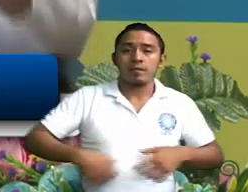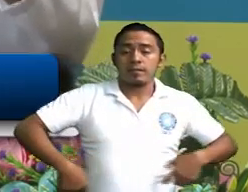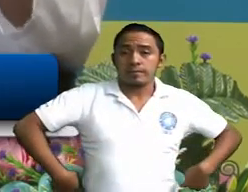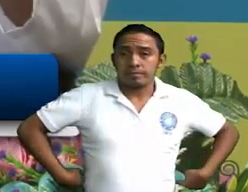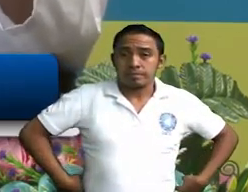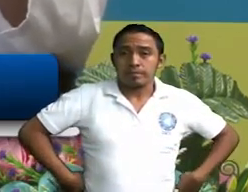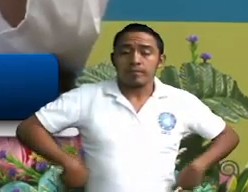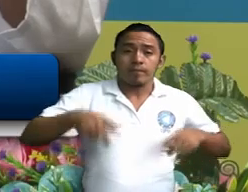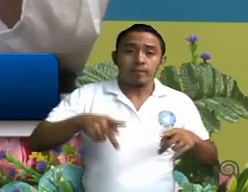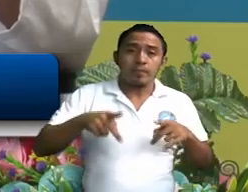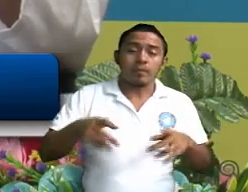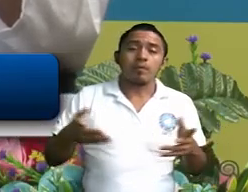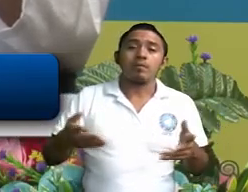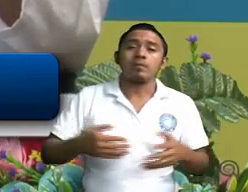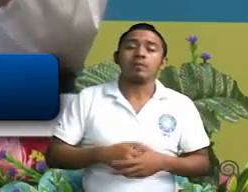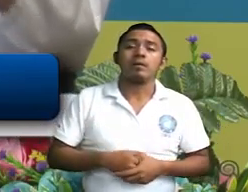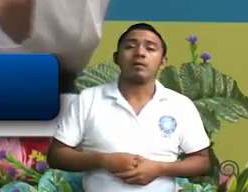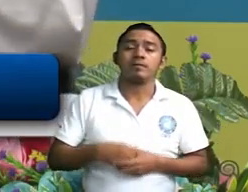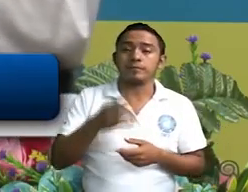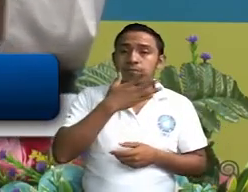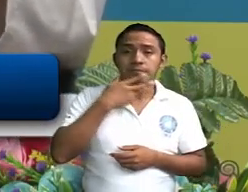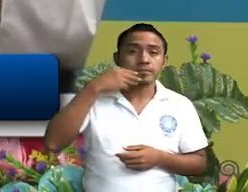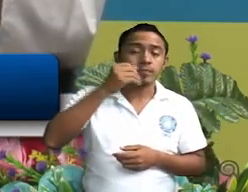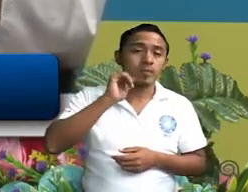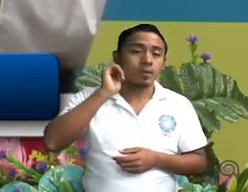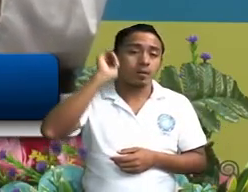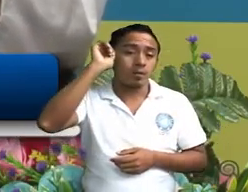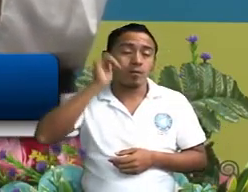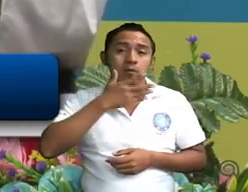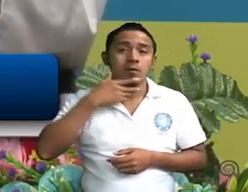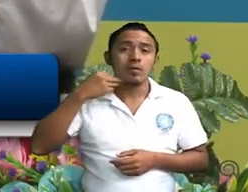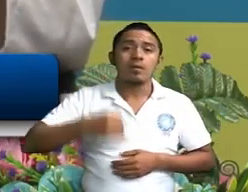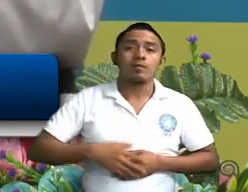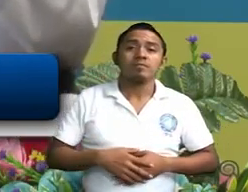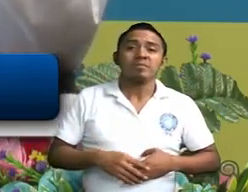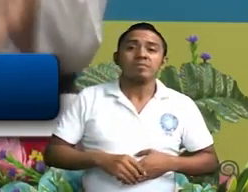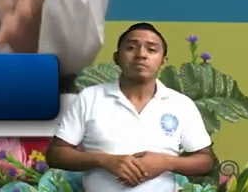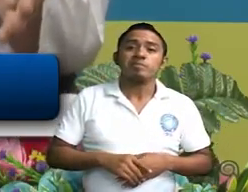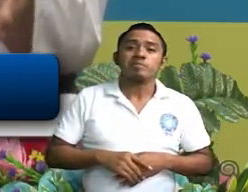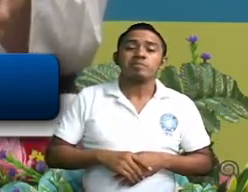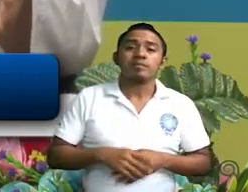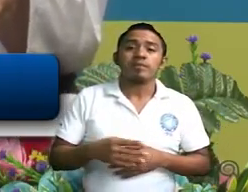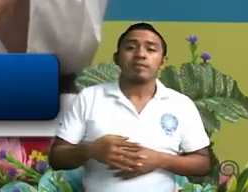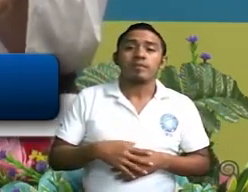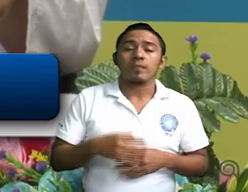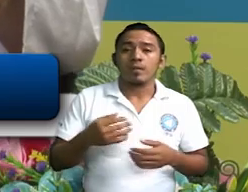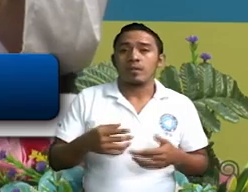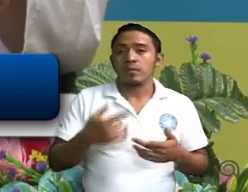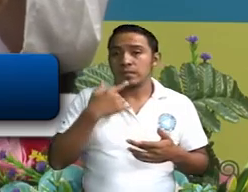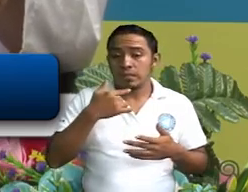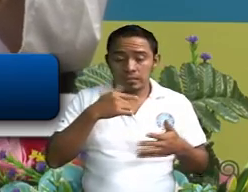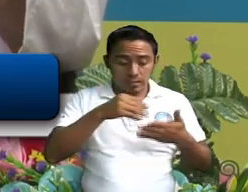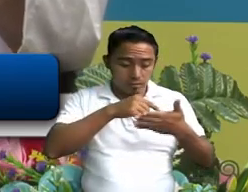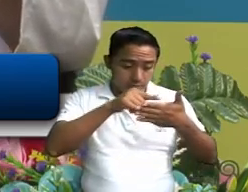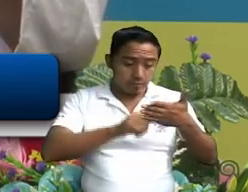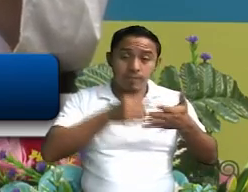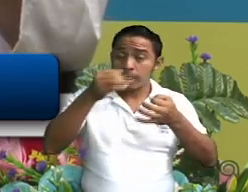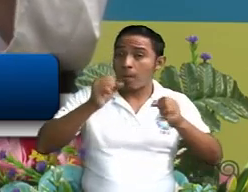en los pacientes jóvenes y adultos jóvenes, tienen que ser traumas de alta energía, lo describe la